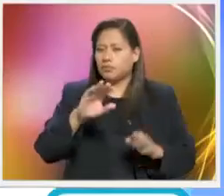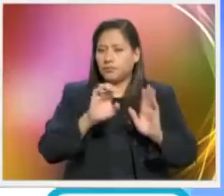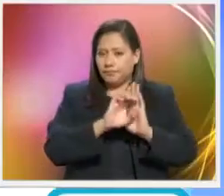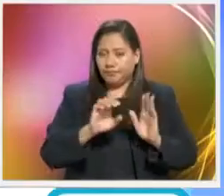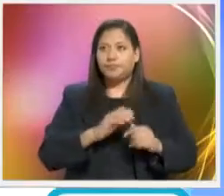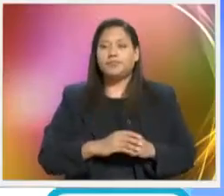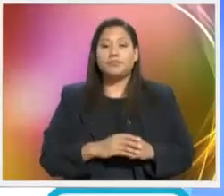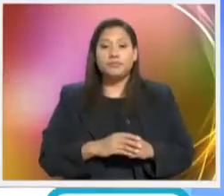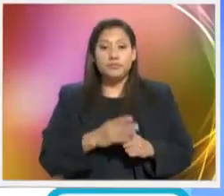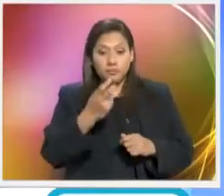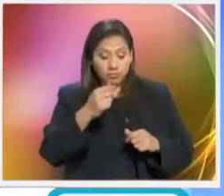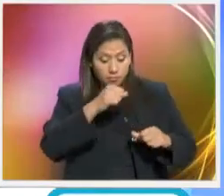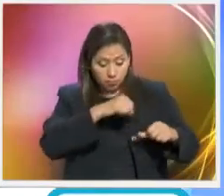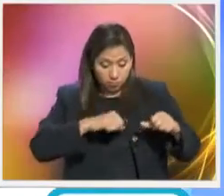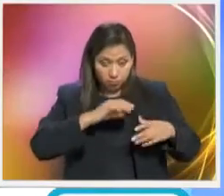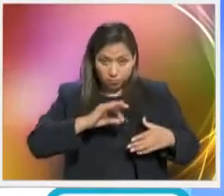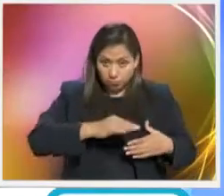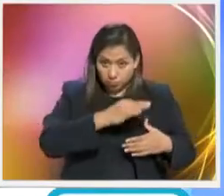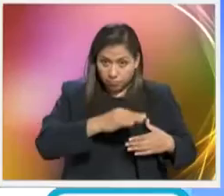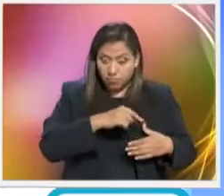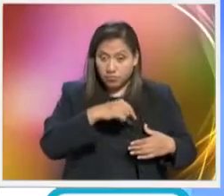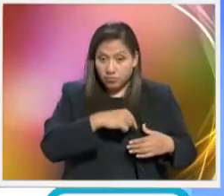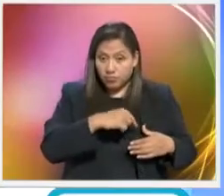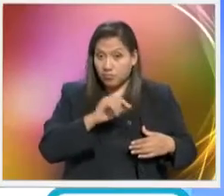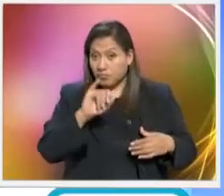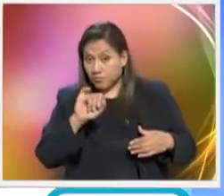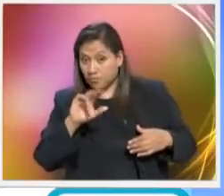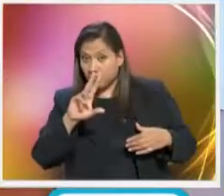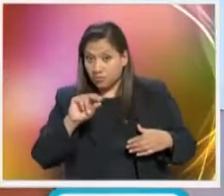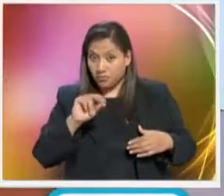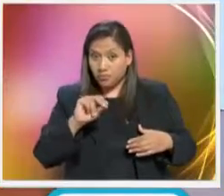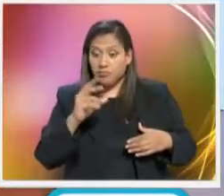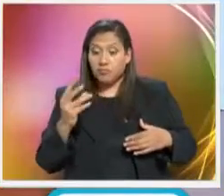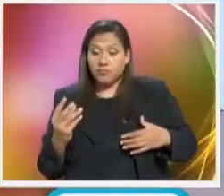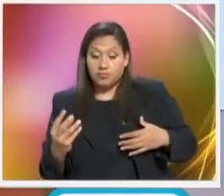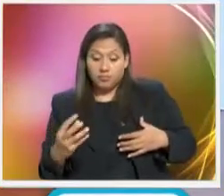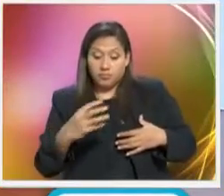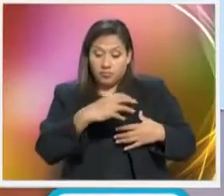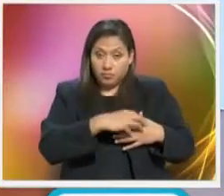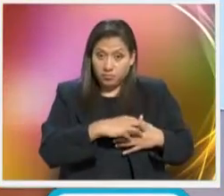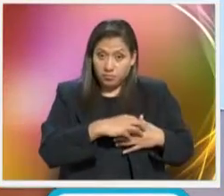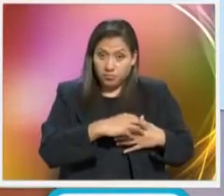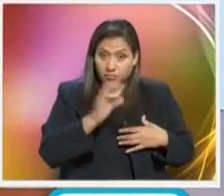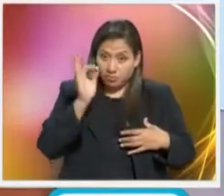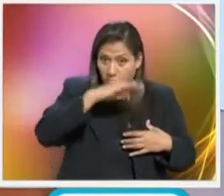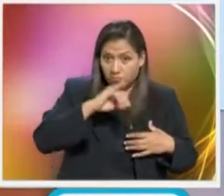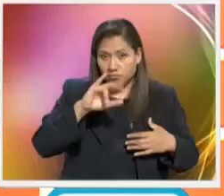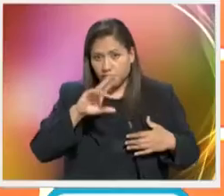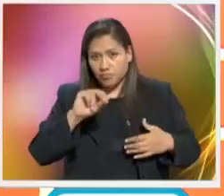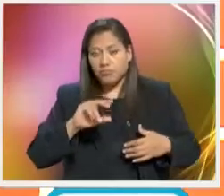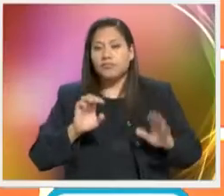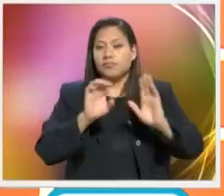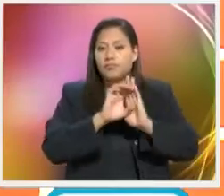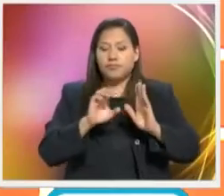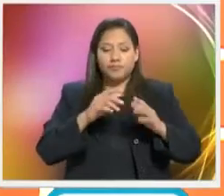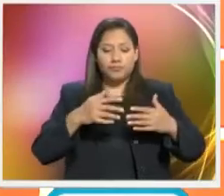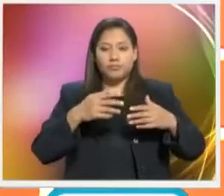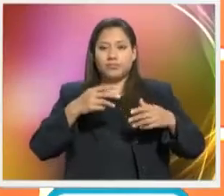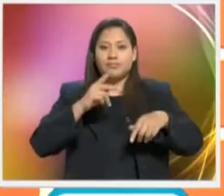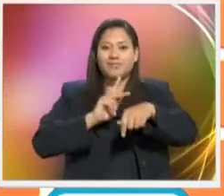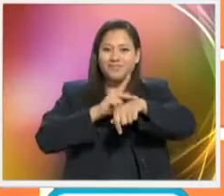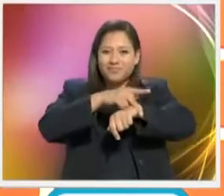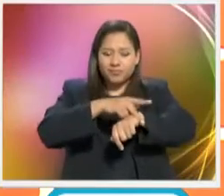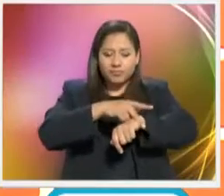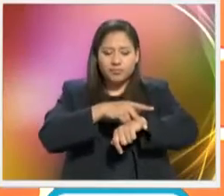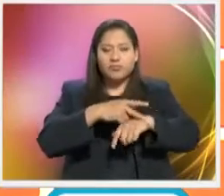entonces este tipo de procedimientos puede incluir o no una prótesis. Mira, cuando el tejido ya está